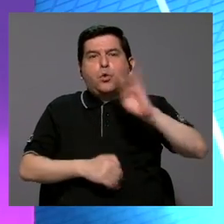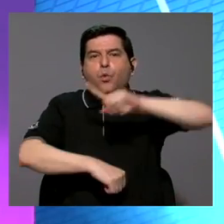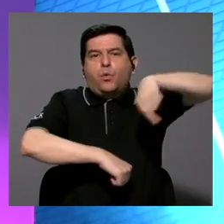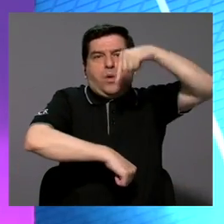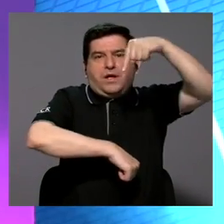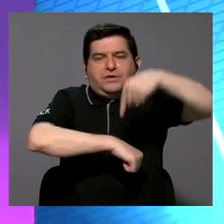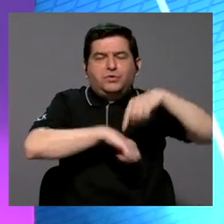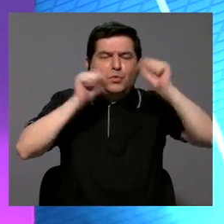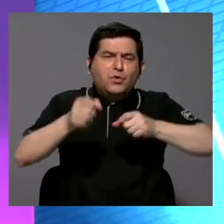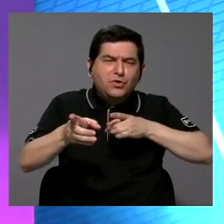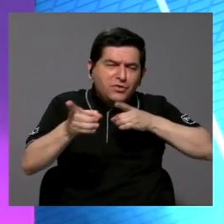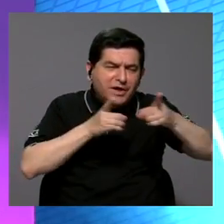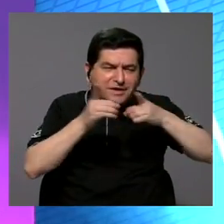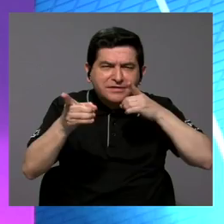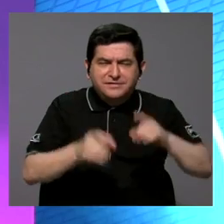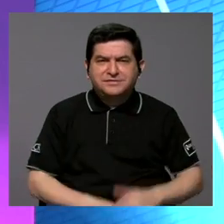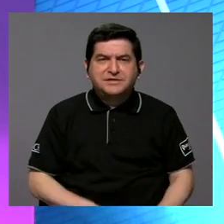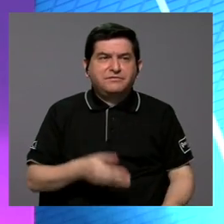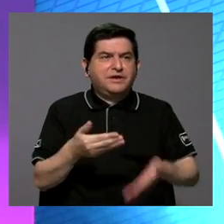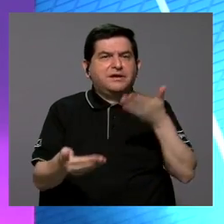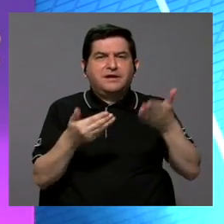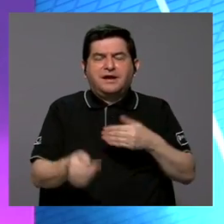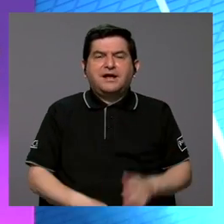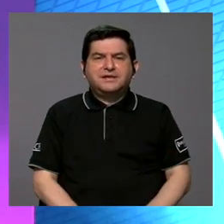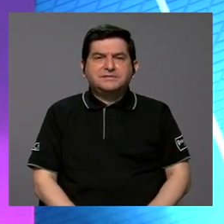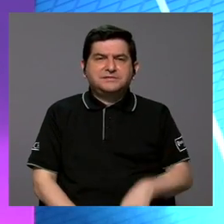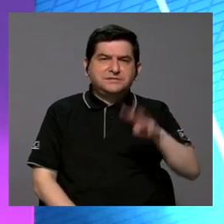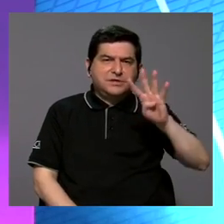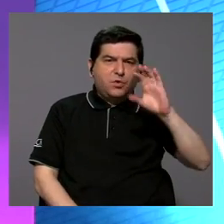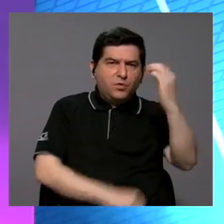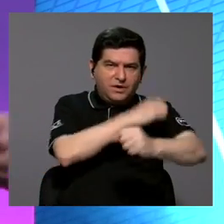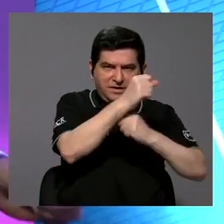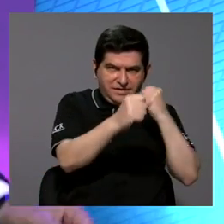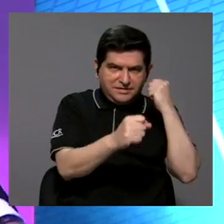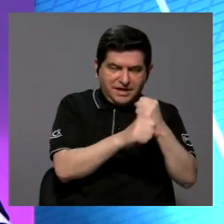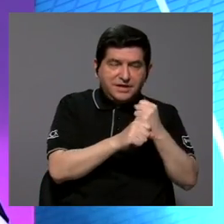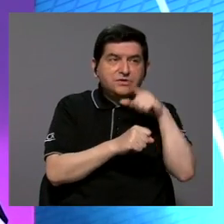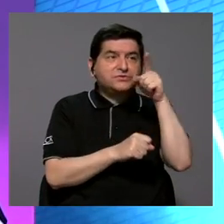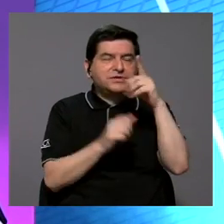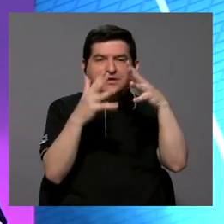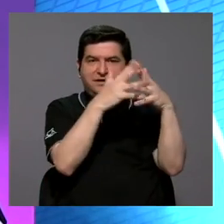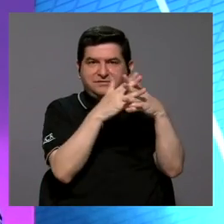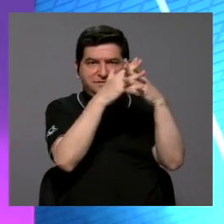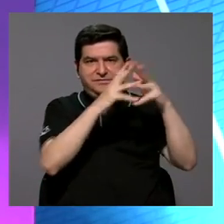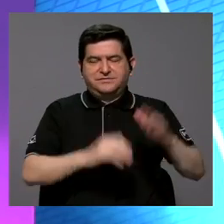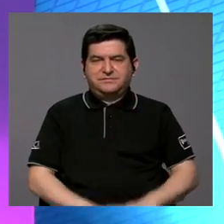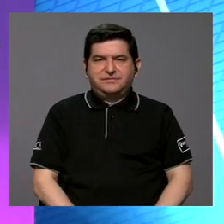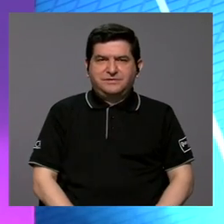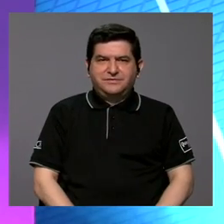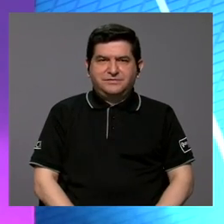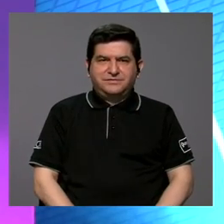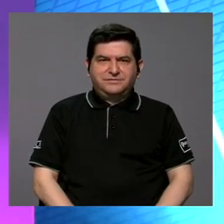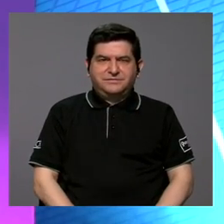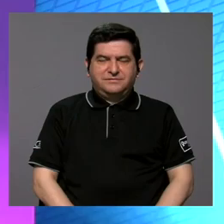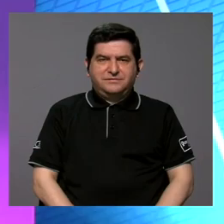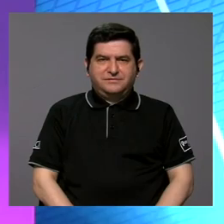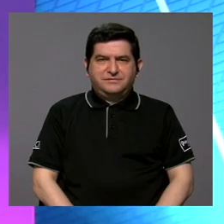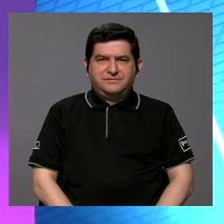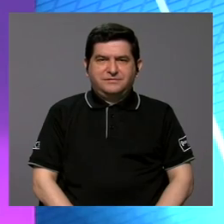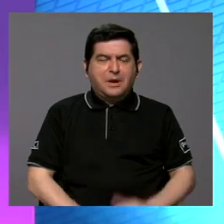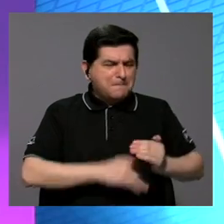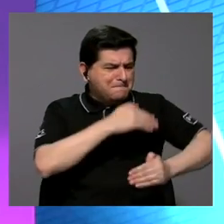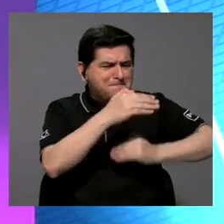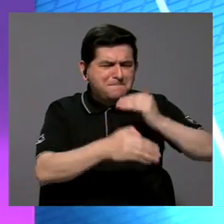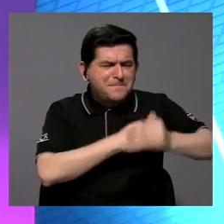4 horas para describir lo que han sido prácticamente 4 décadas en los Estados Unidos. ¿Cómo fue esa llegada? ¿Cómo fue